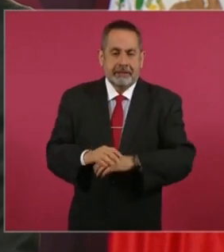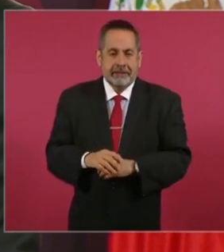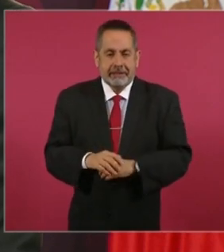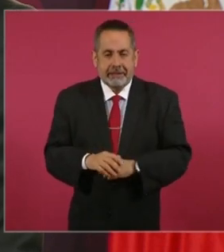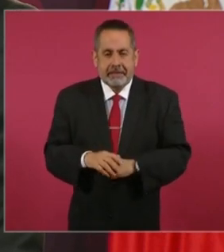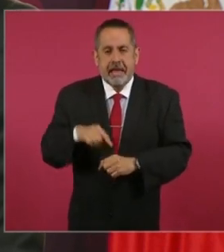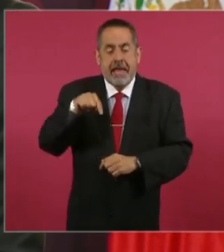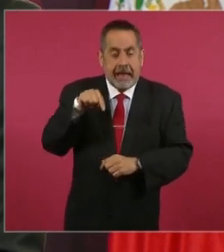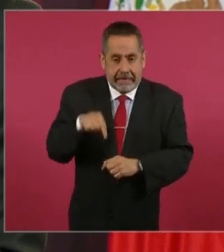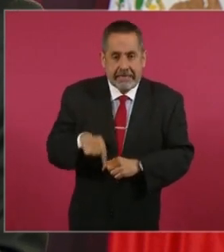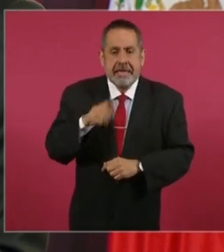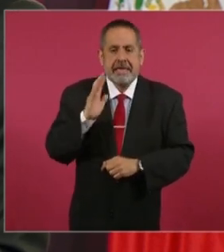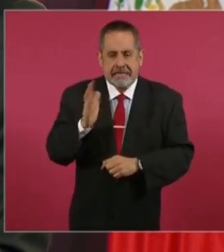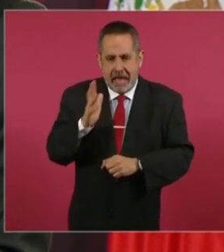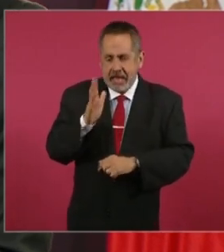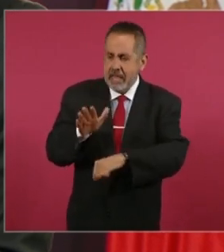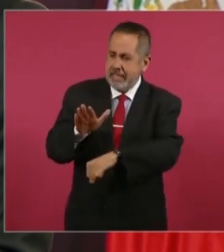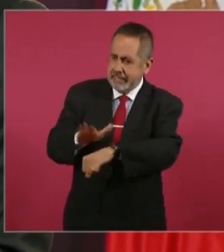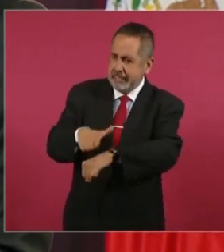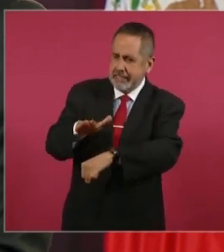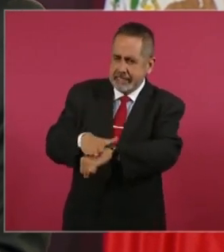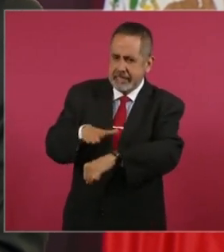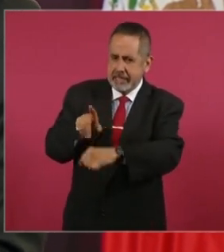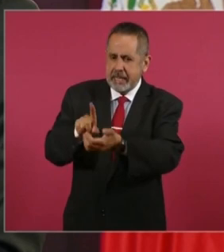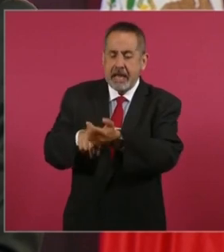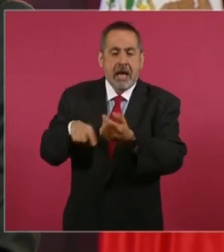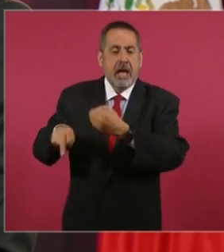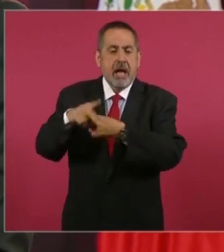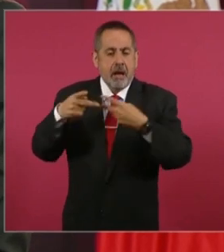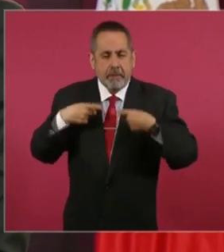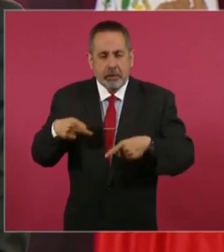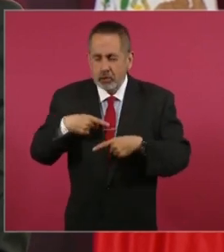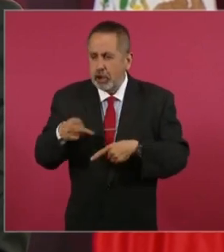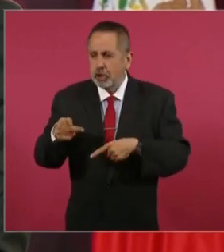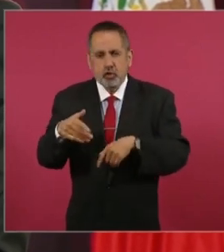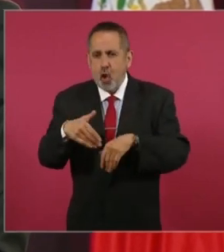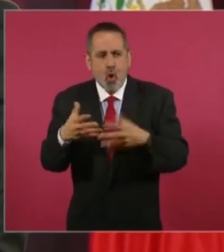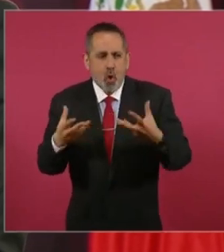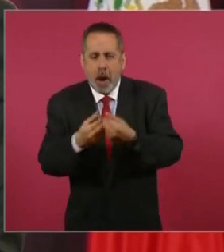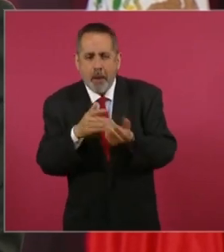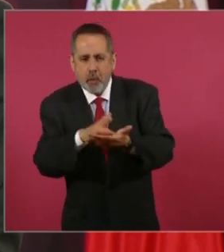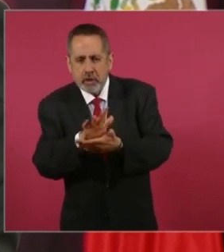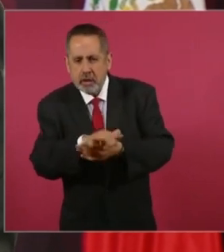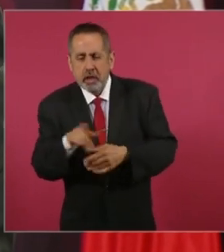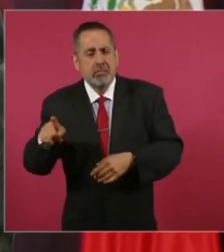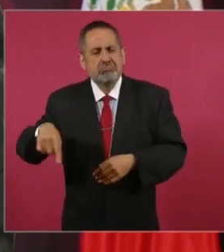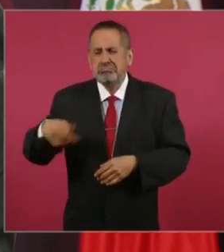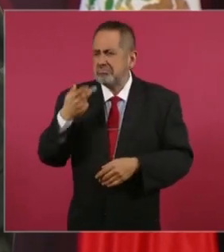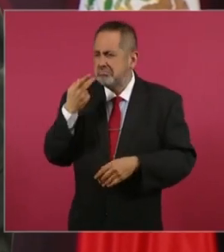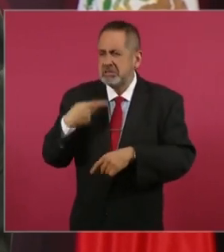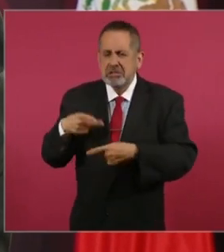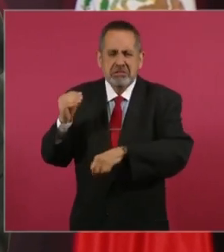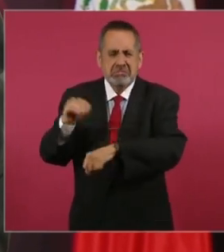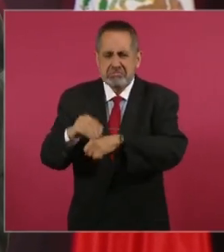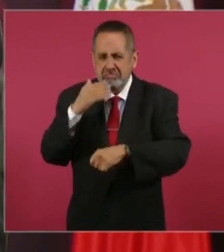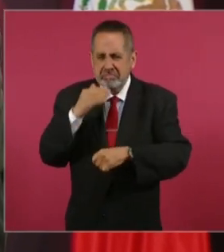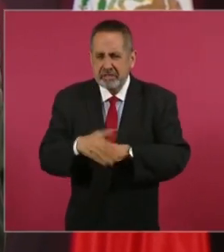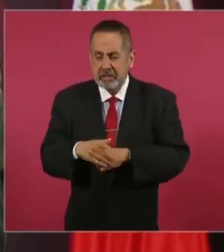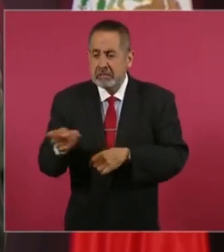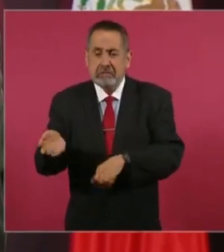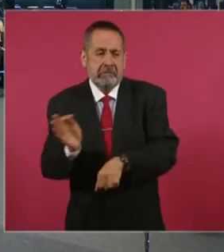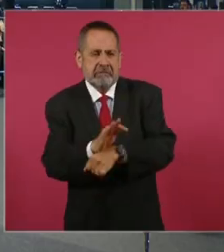de aquí hemos estado haciendo llamado a la gente y la gente se ha portado muy bien para que no les dé